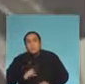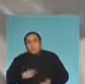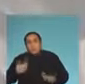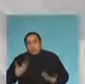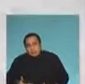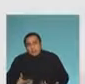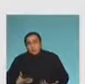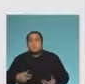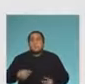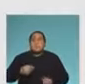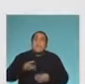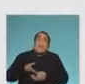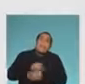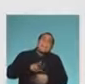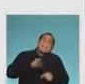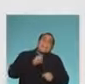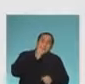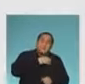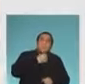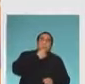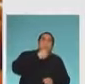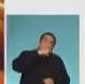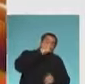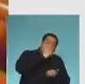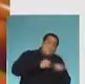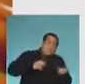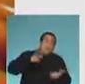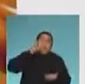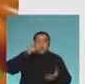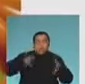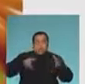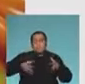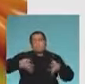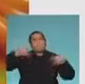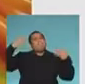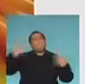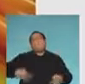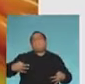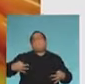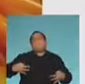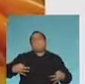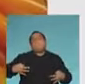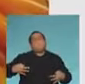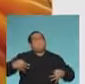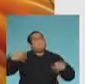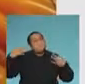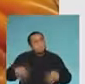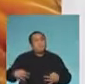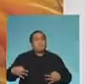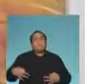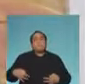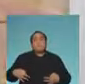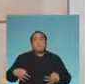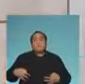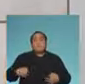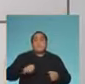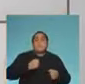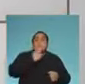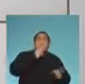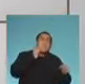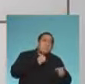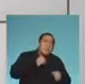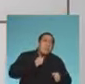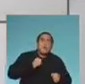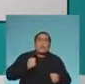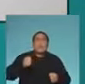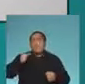eso es lo mejor. Si puede ser entre las 7:30 a 8, es lo ideal. Ideal, no, claro. No va a ser lo mismo al invierno que en verano, claro está,